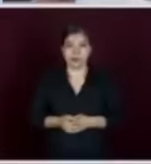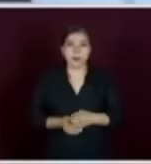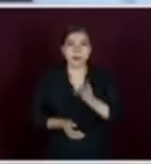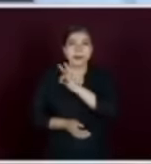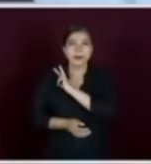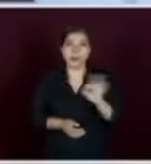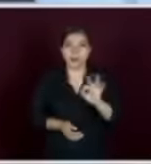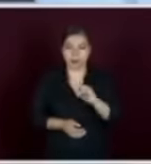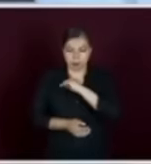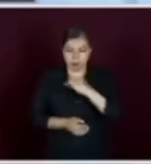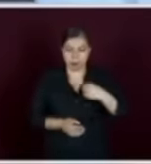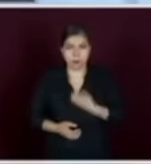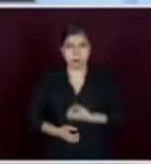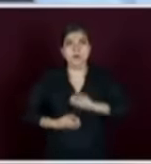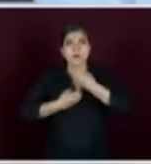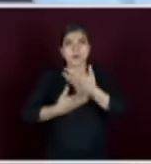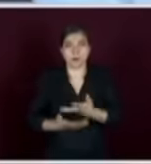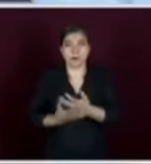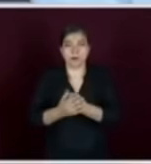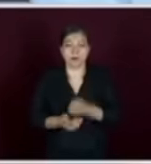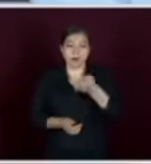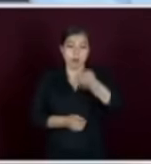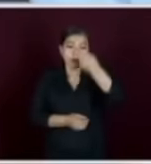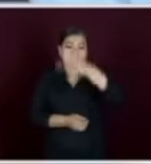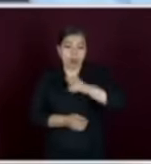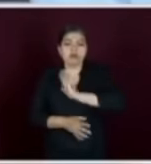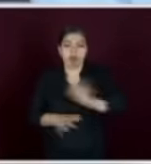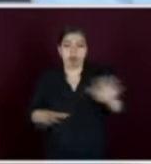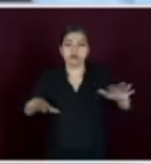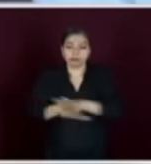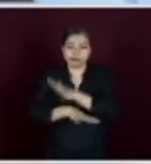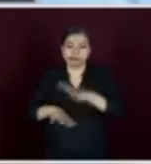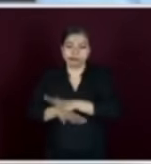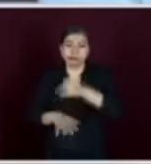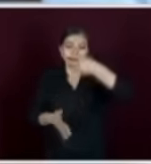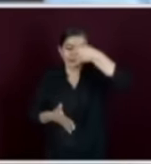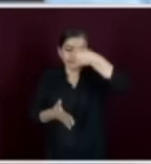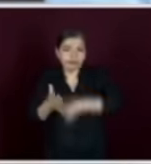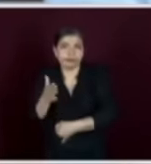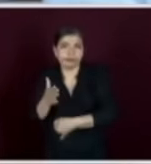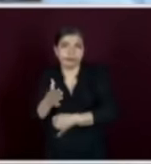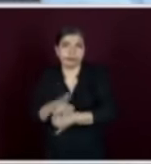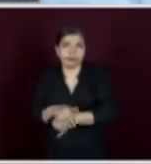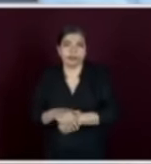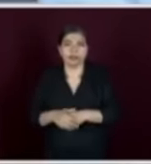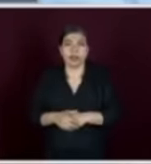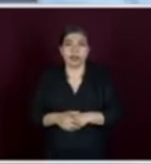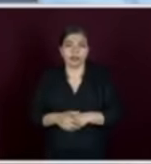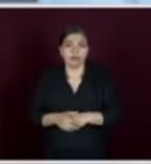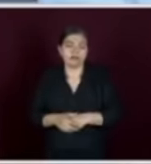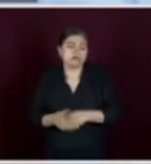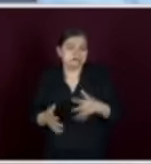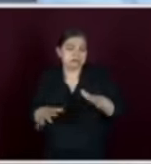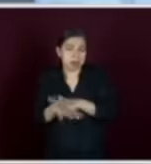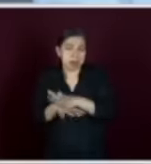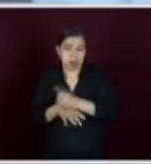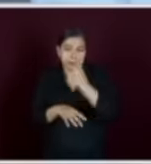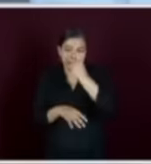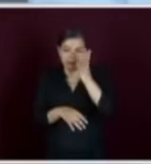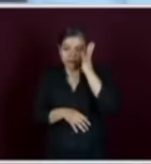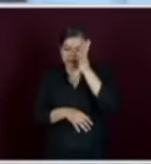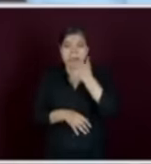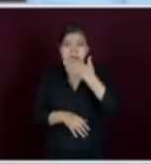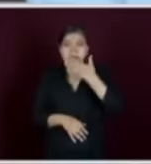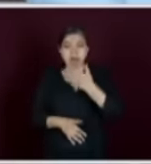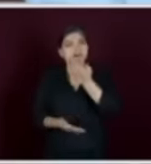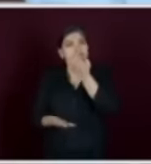podemos decir que México ha cambiado profundamente. Para bien, en lo